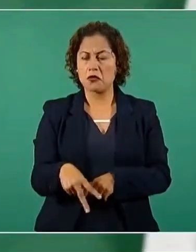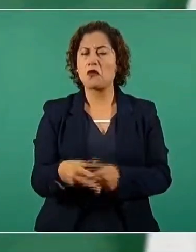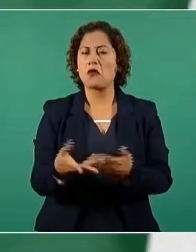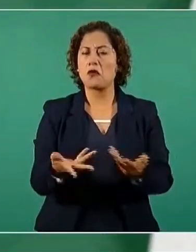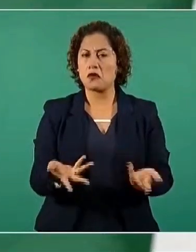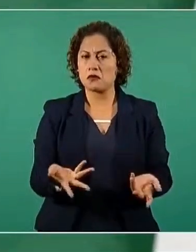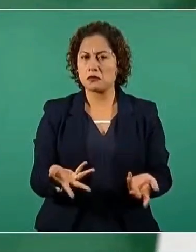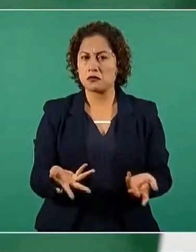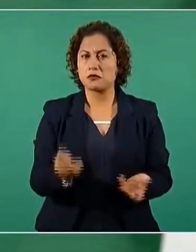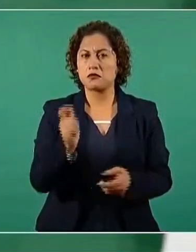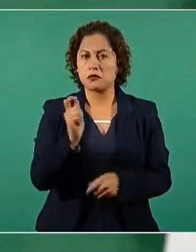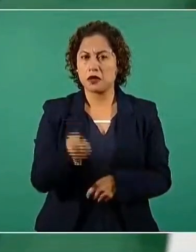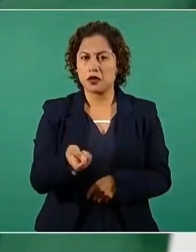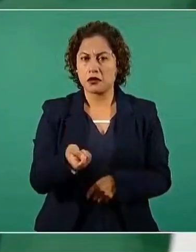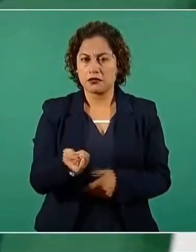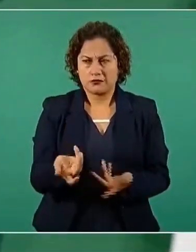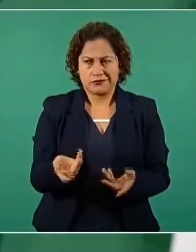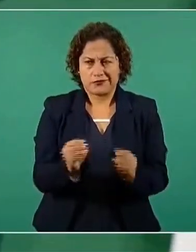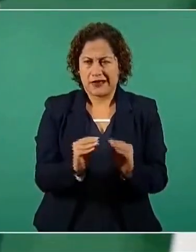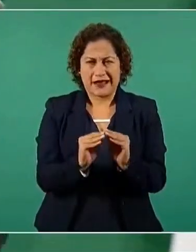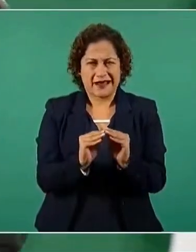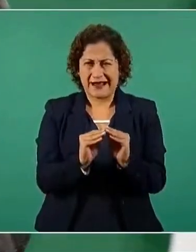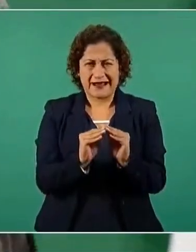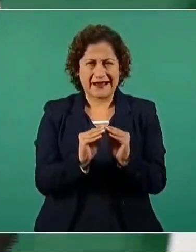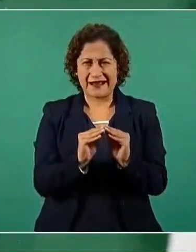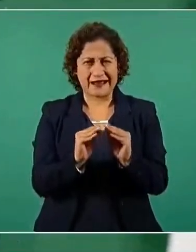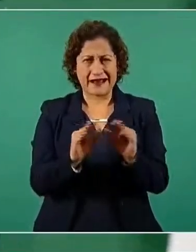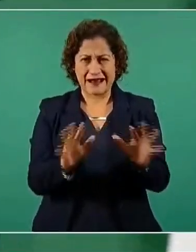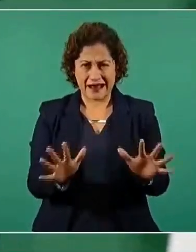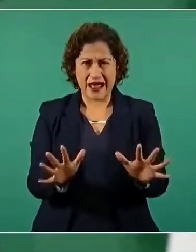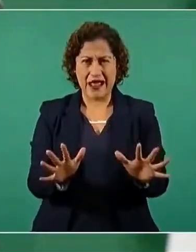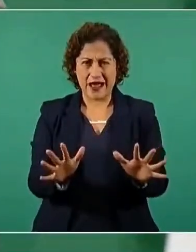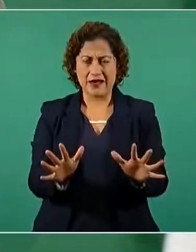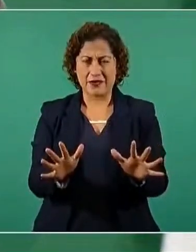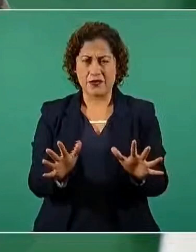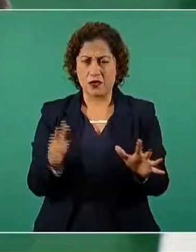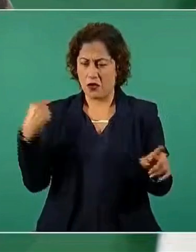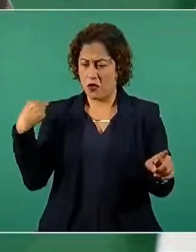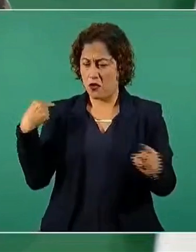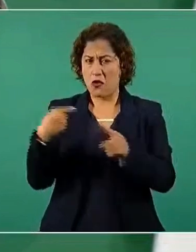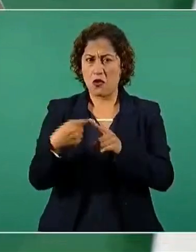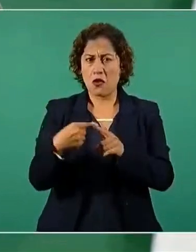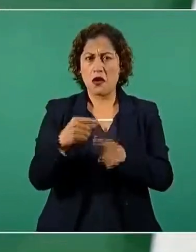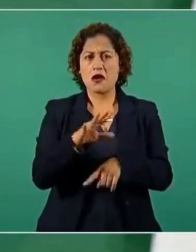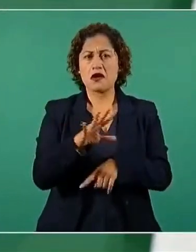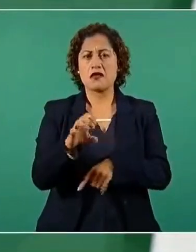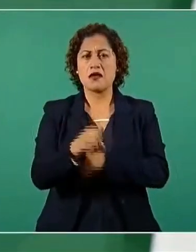hubieron aportaciones de 500 años a la fecha,